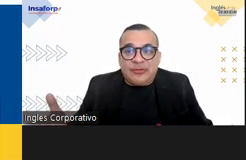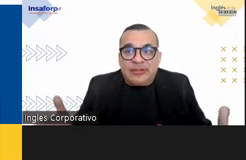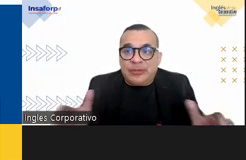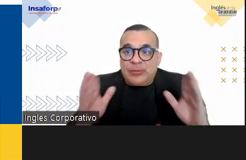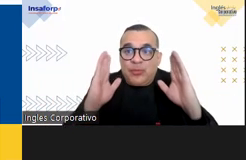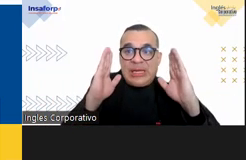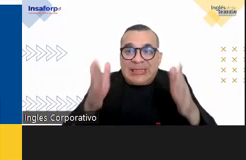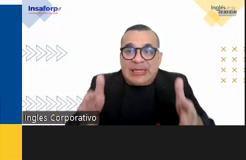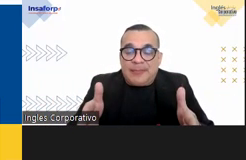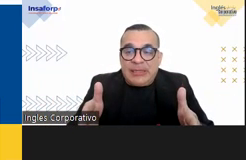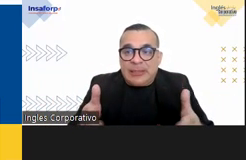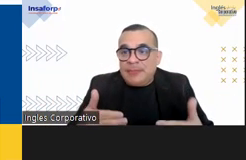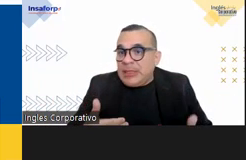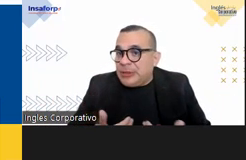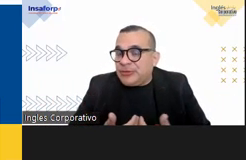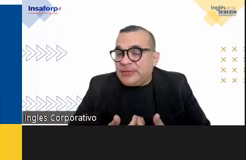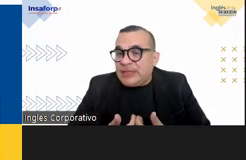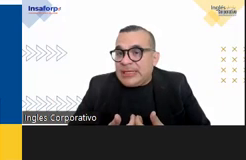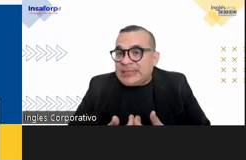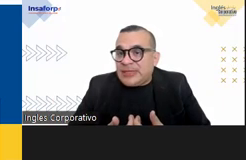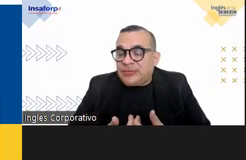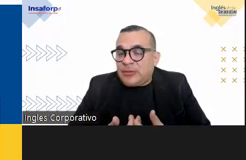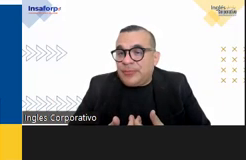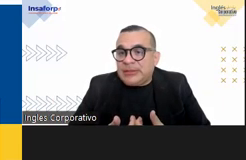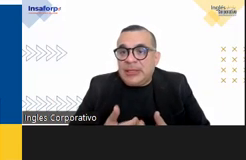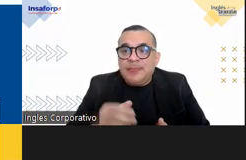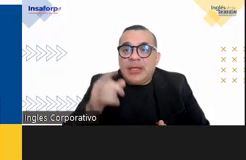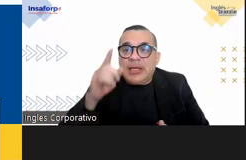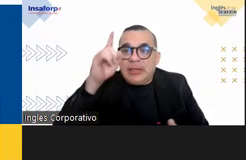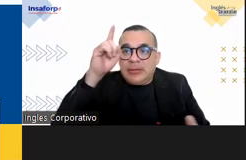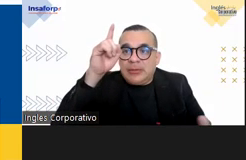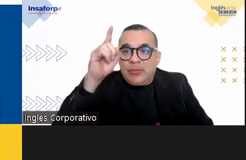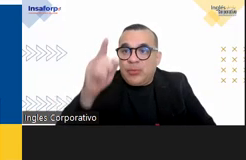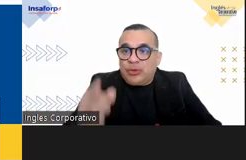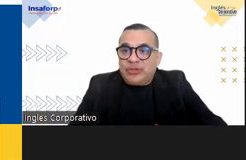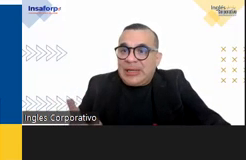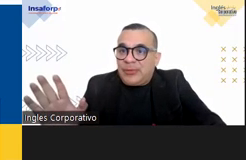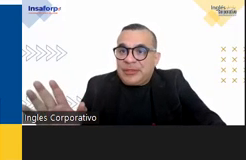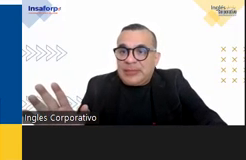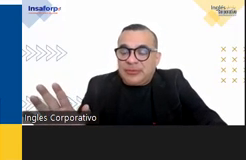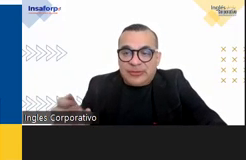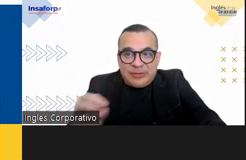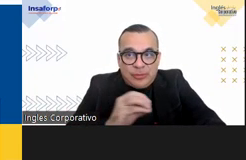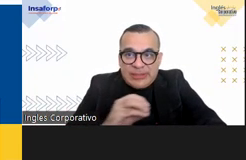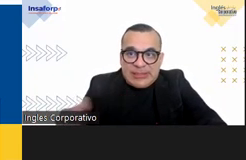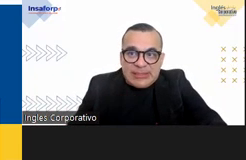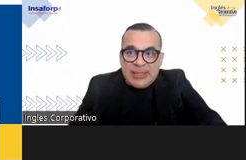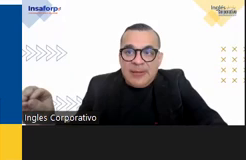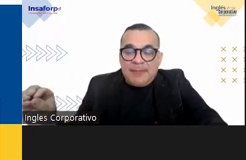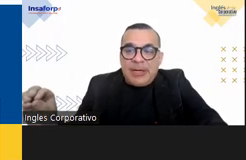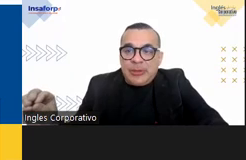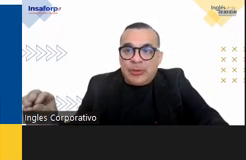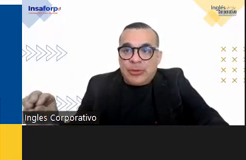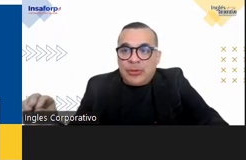tomar decisiones unilateralmente. Entonces, en este caso se convierte en un monosílabo, ¿verdad? Entonces no